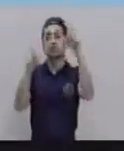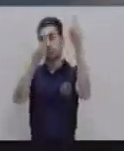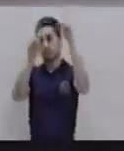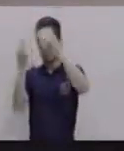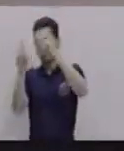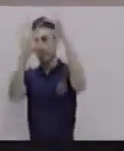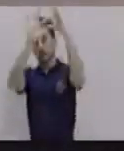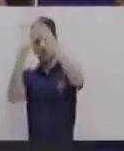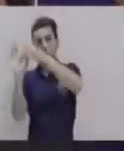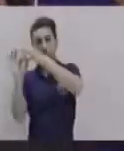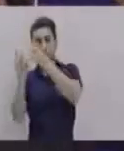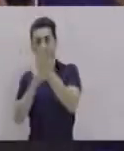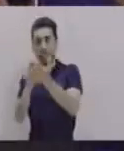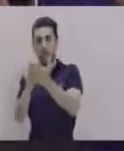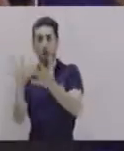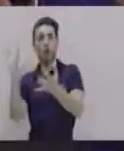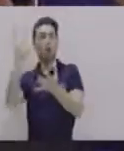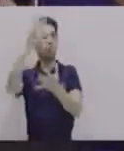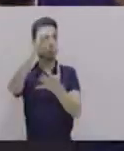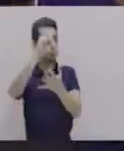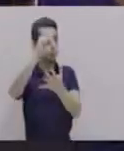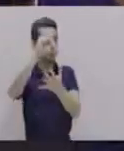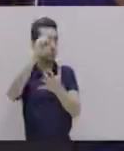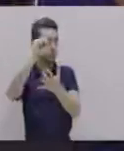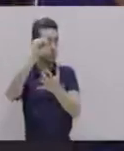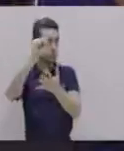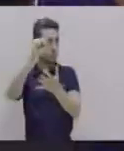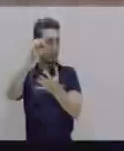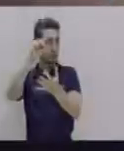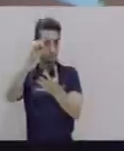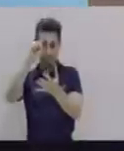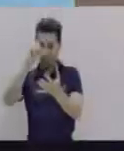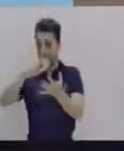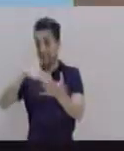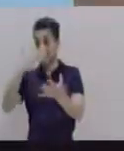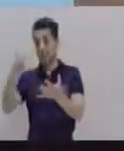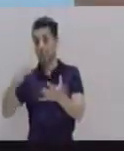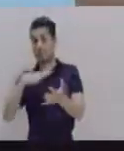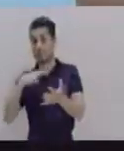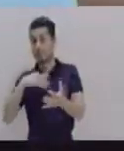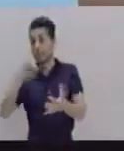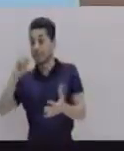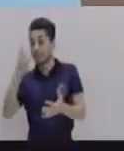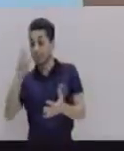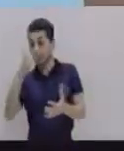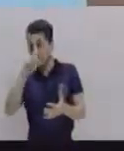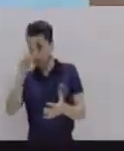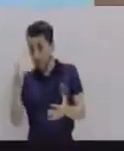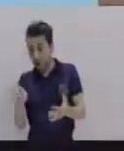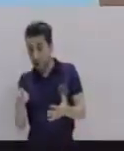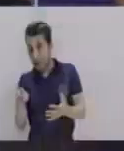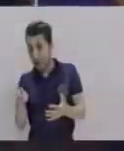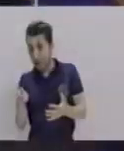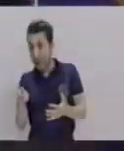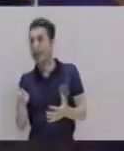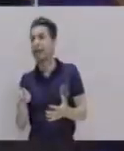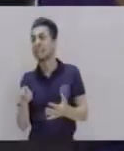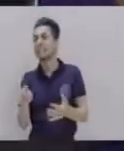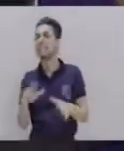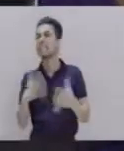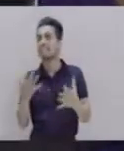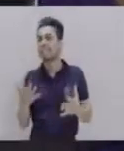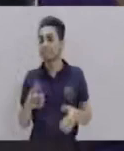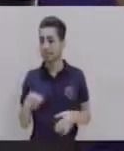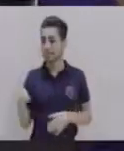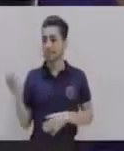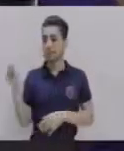segundo consumidor. Seguidamente, tenemos a un tercer consumidor. En este caso va a